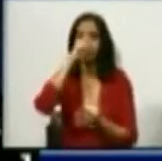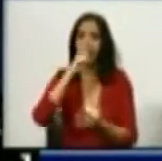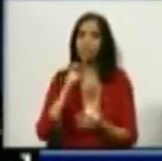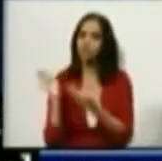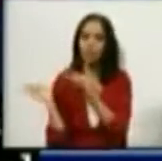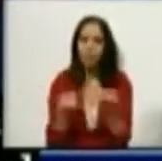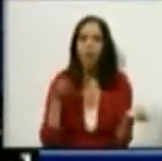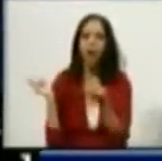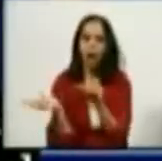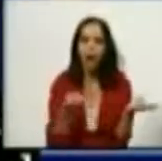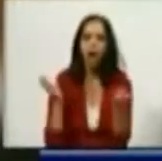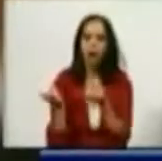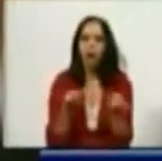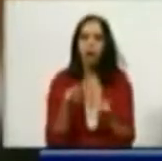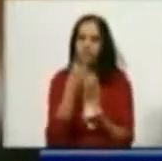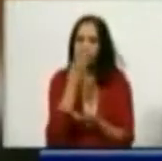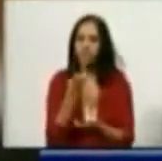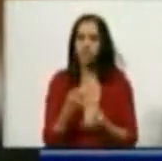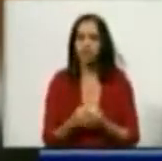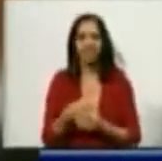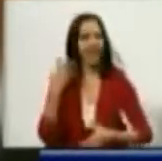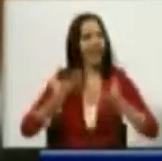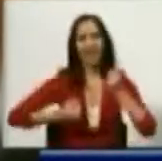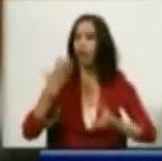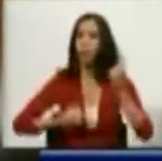a visitar Mi ciudad